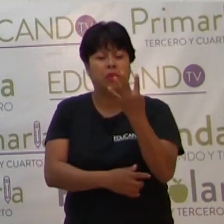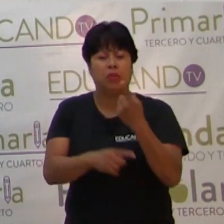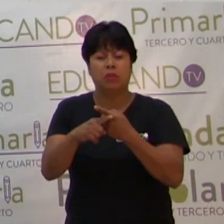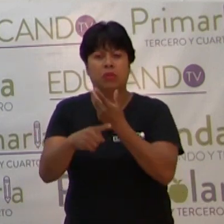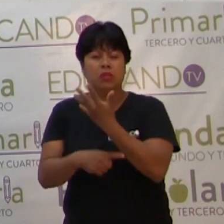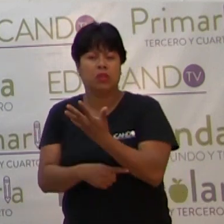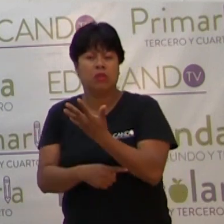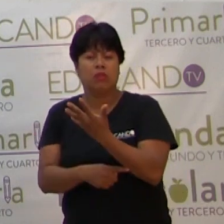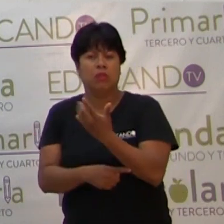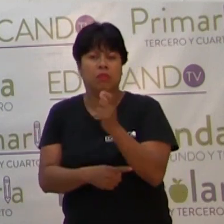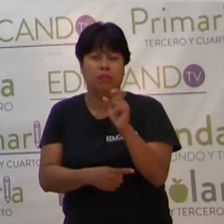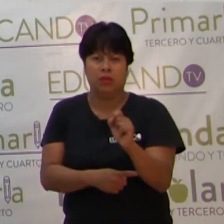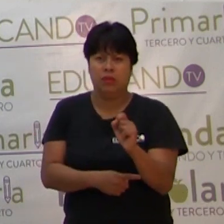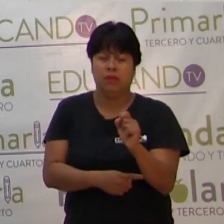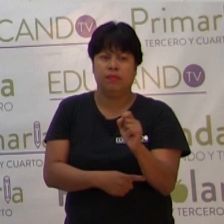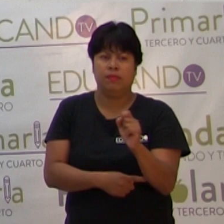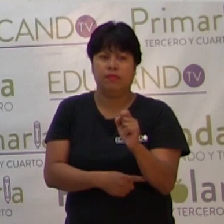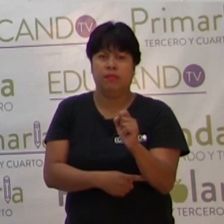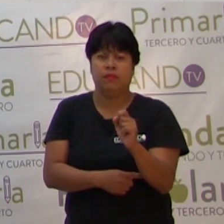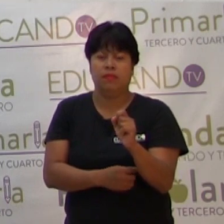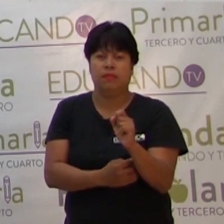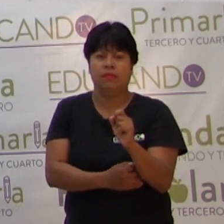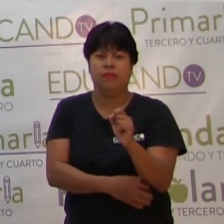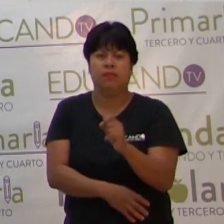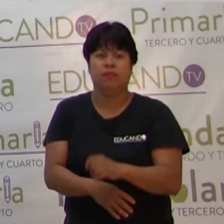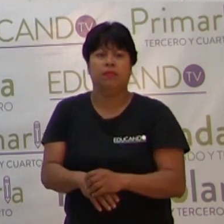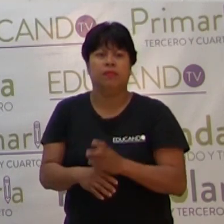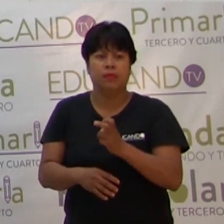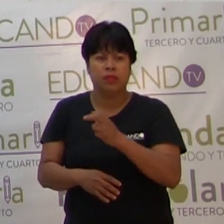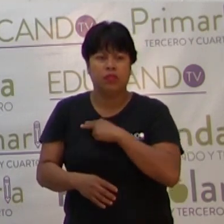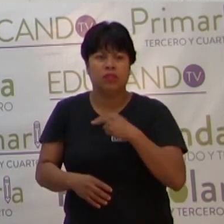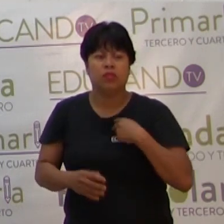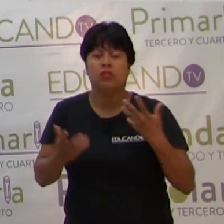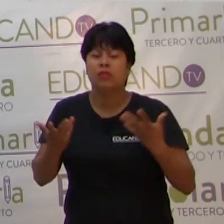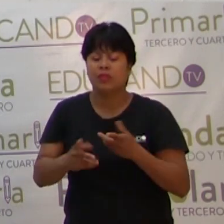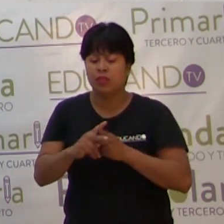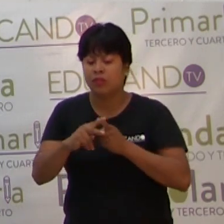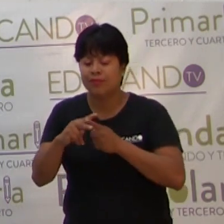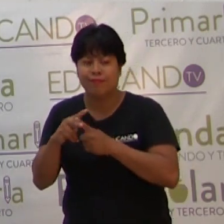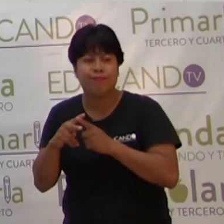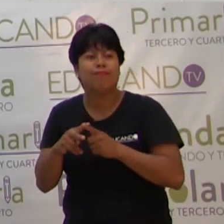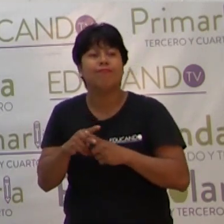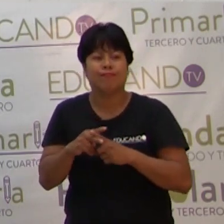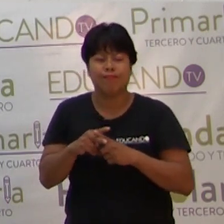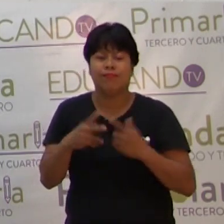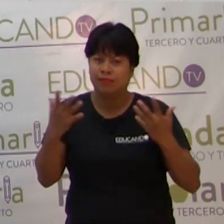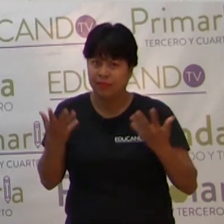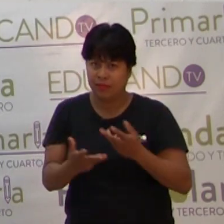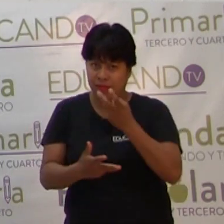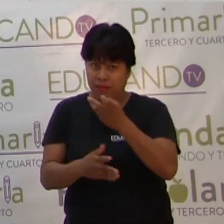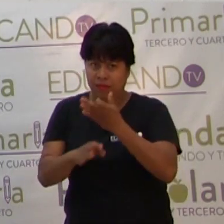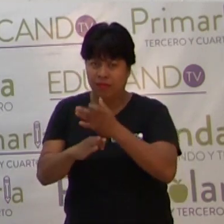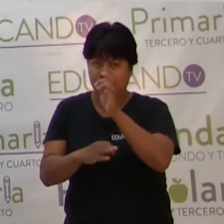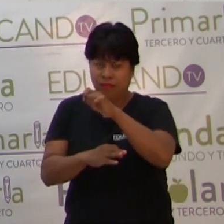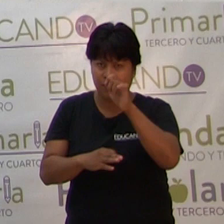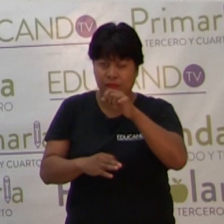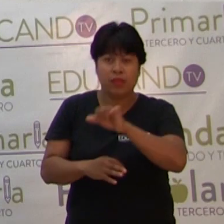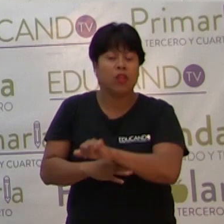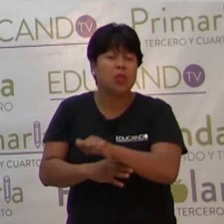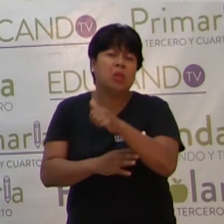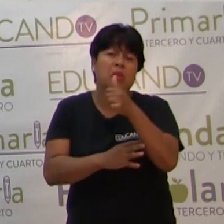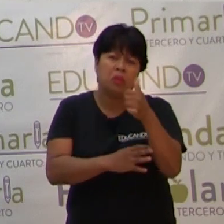por 5 serían 20. Ya estamos haciendo un cálculo haciendo esta operación.